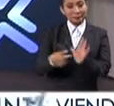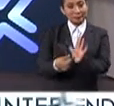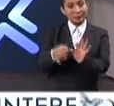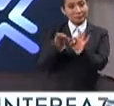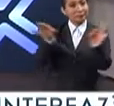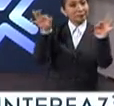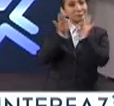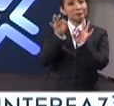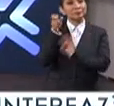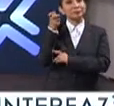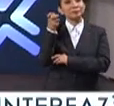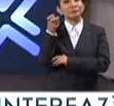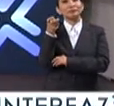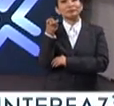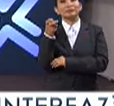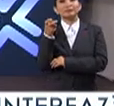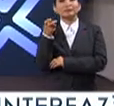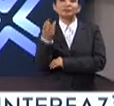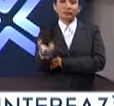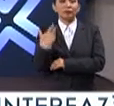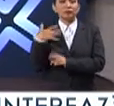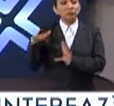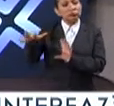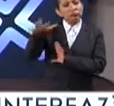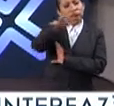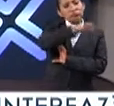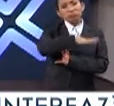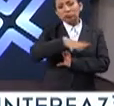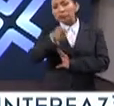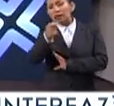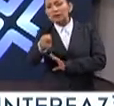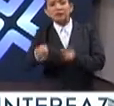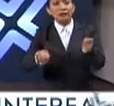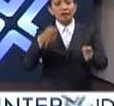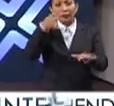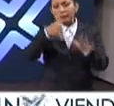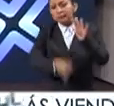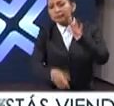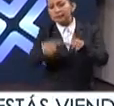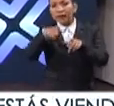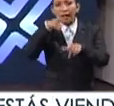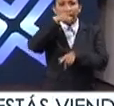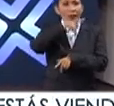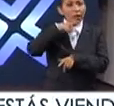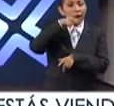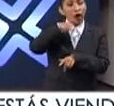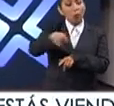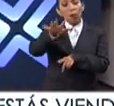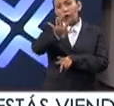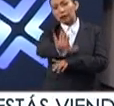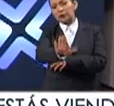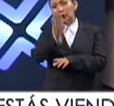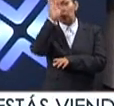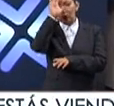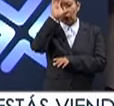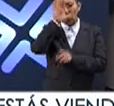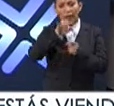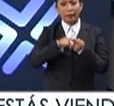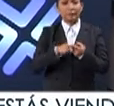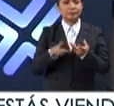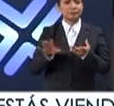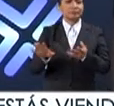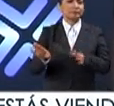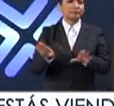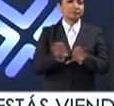importante esto abarcar el sentido significado la profundidad de la lengua como un ente cultural como un ente